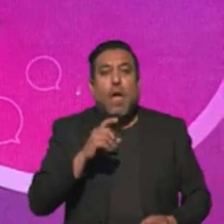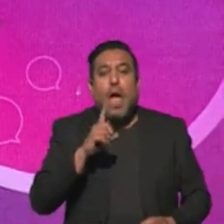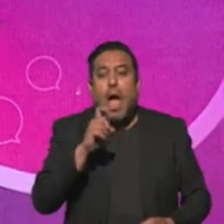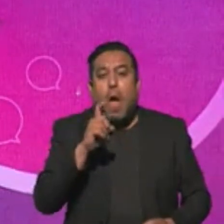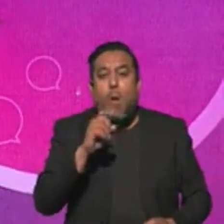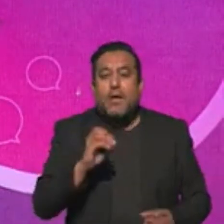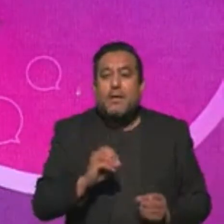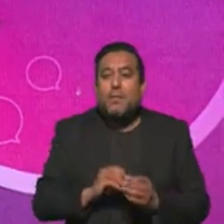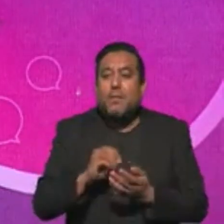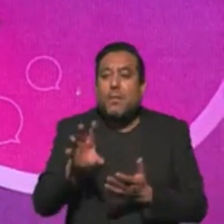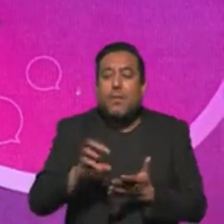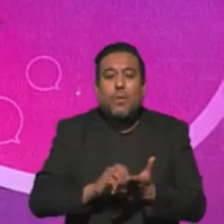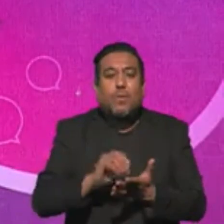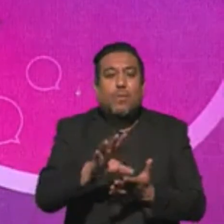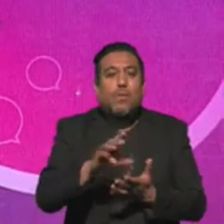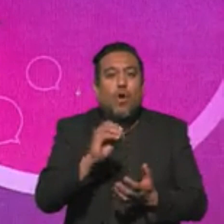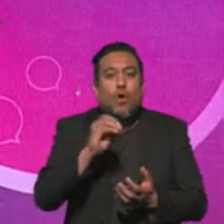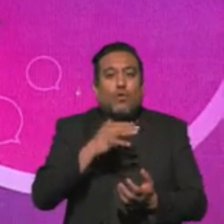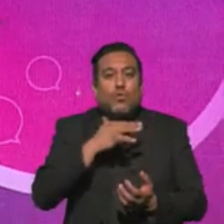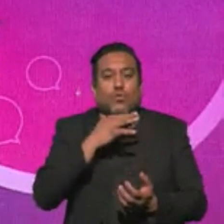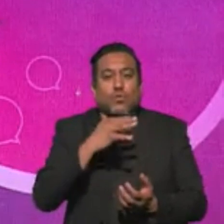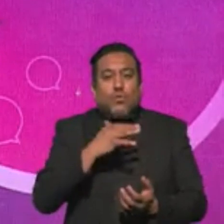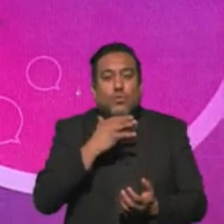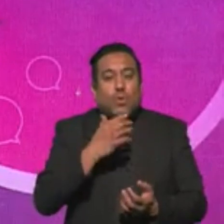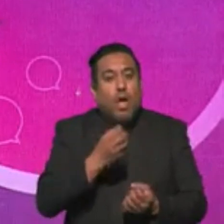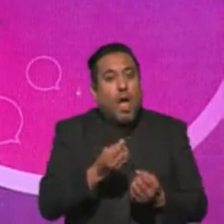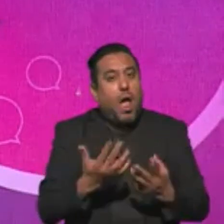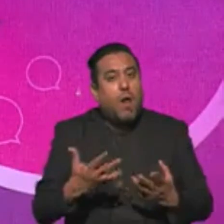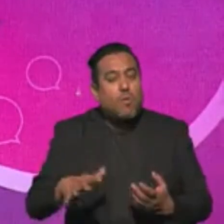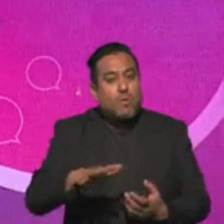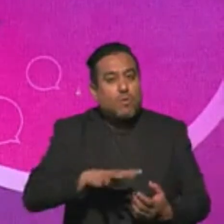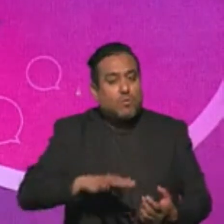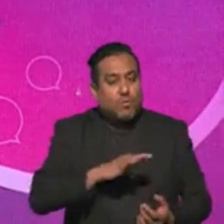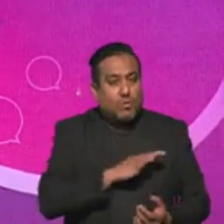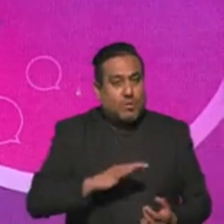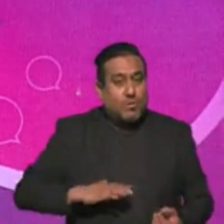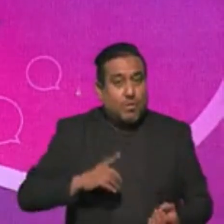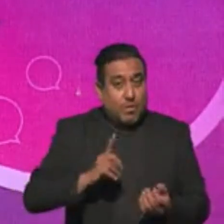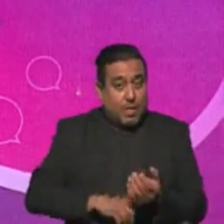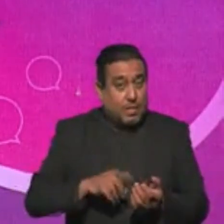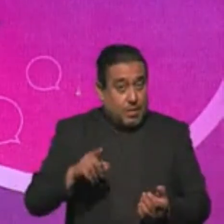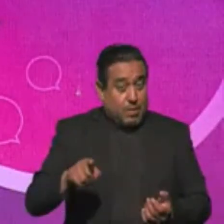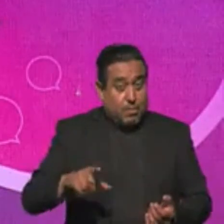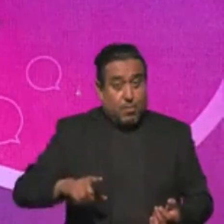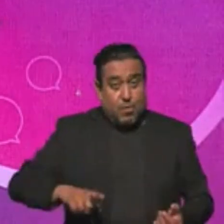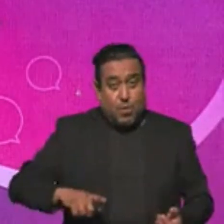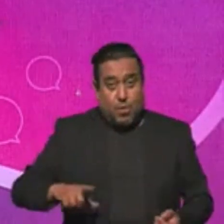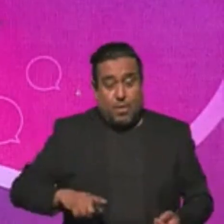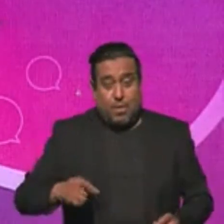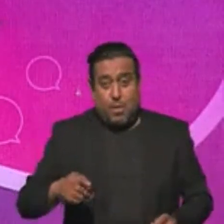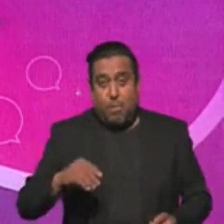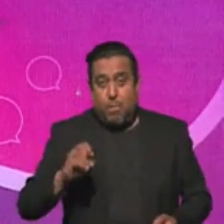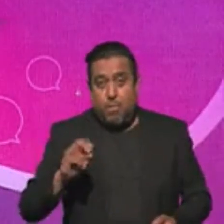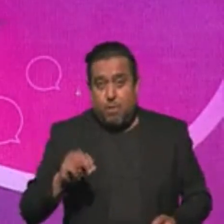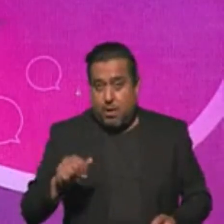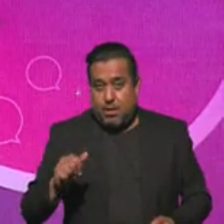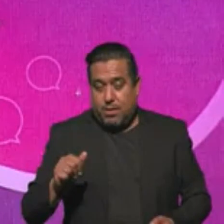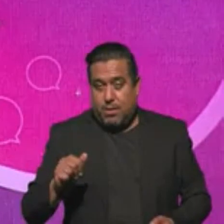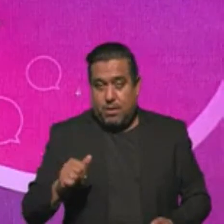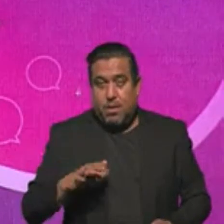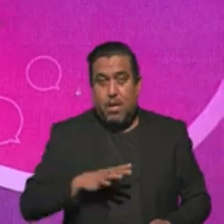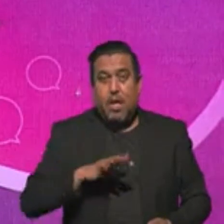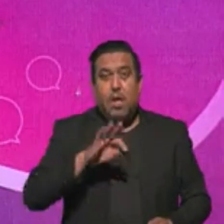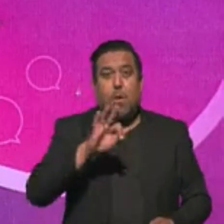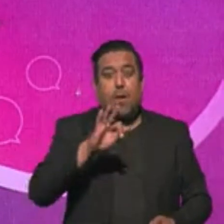contaminada Como sucede en muchos de los municipios que gobierna morena tenemos 40,000 árboles en el